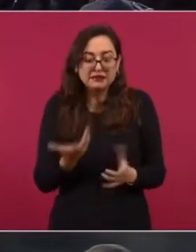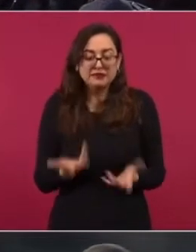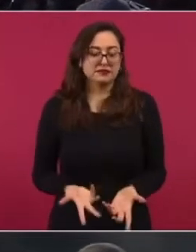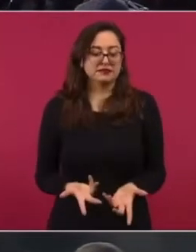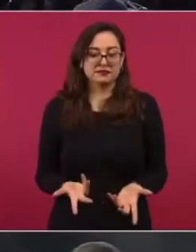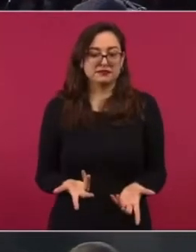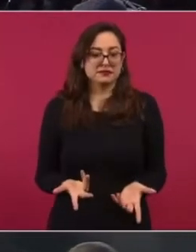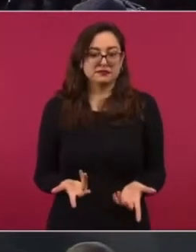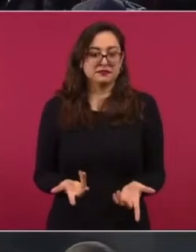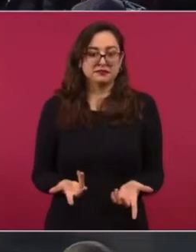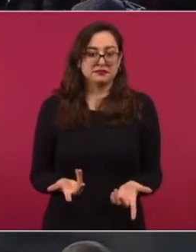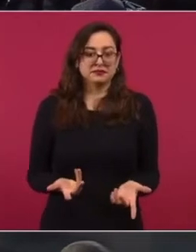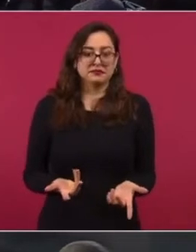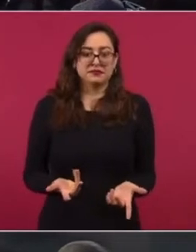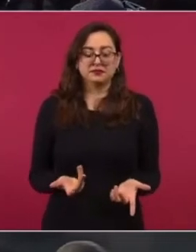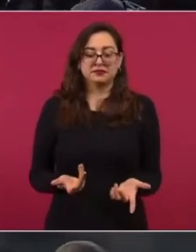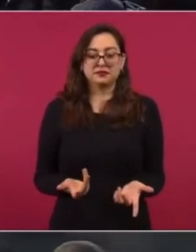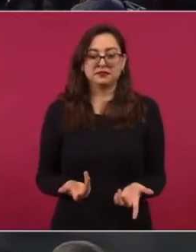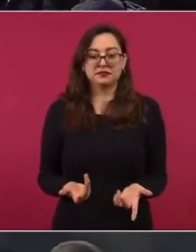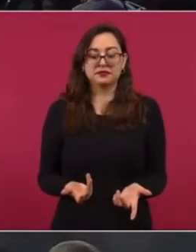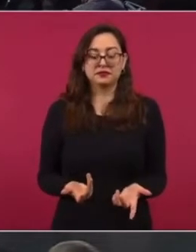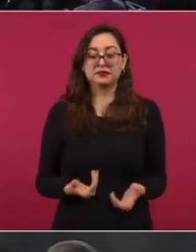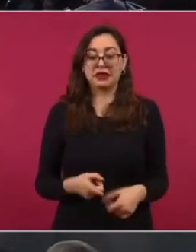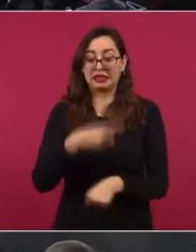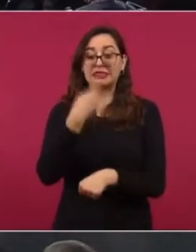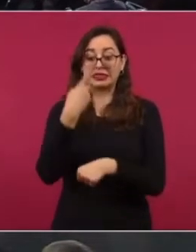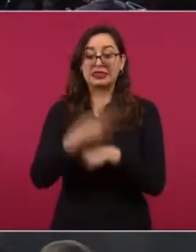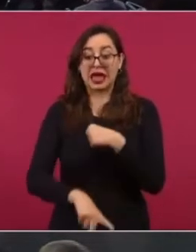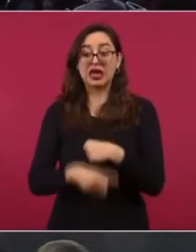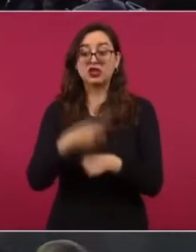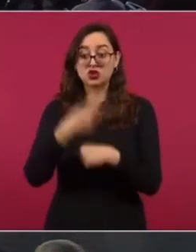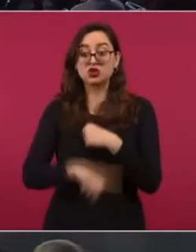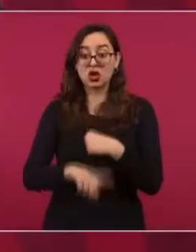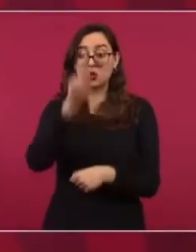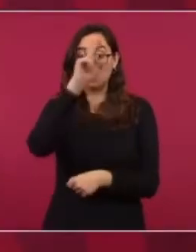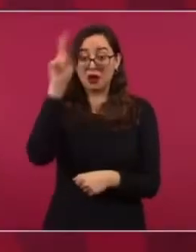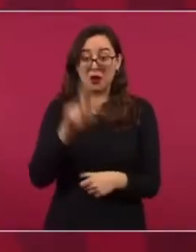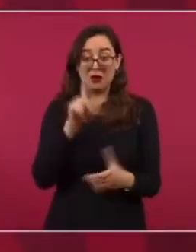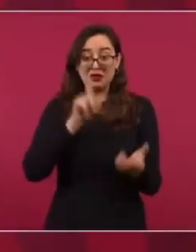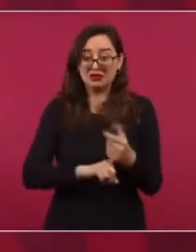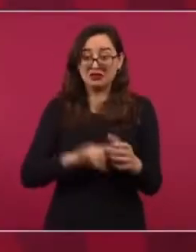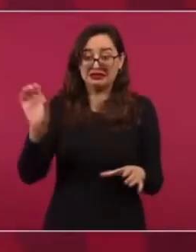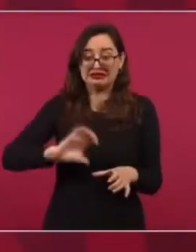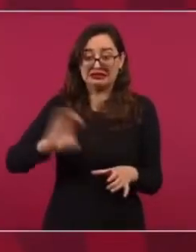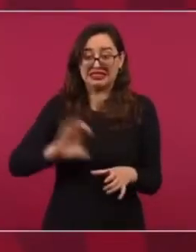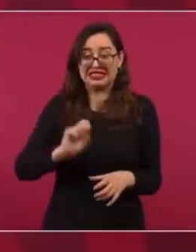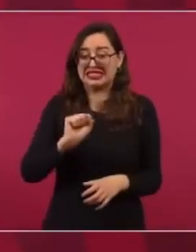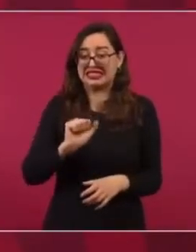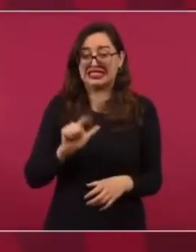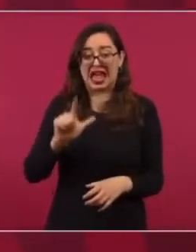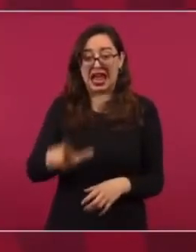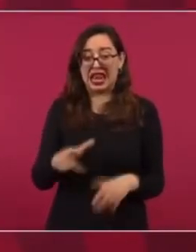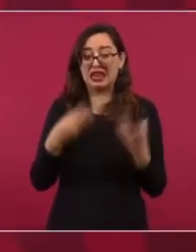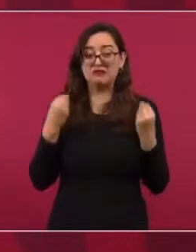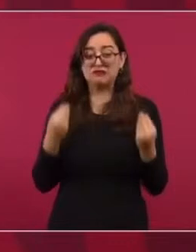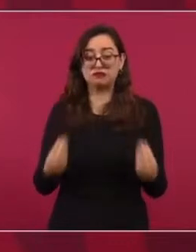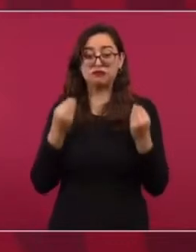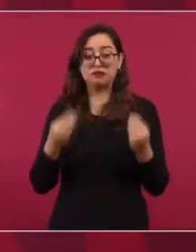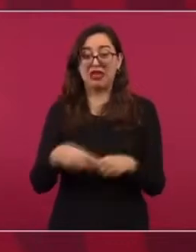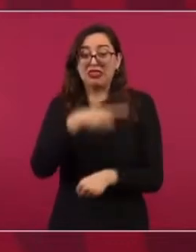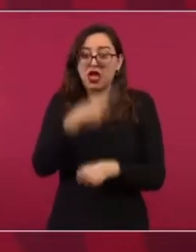No solo es que hacen daño, que tienen mucha sal, no. No solo es eso, es